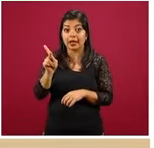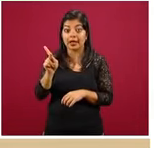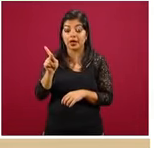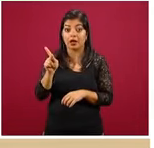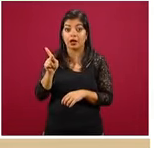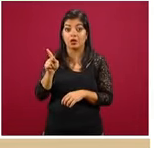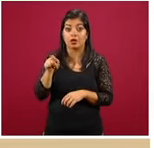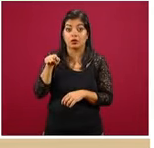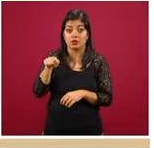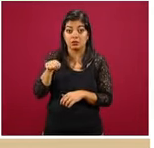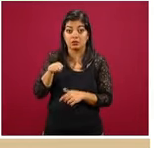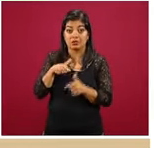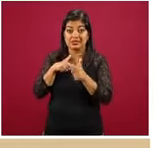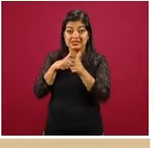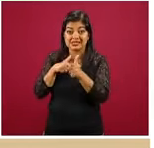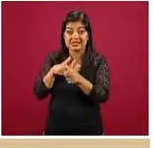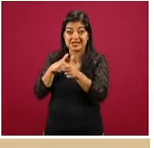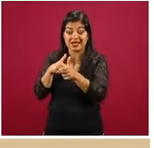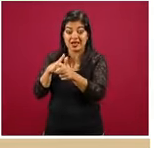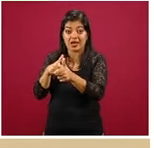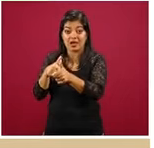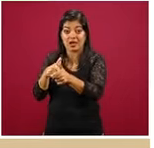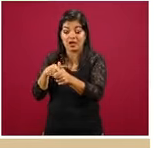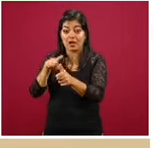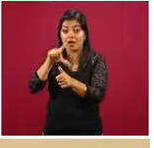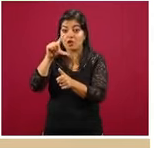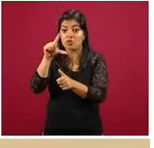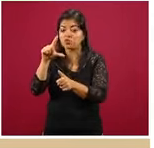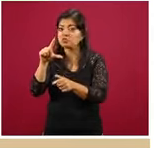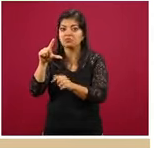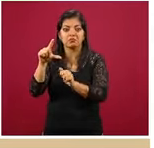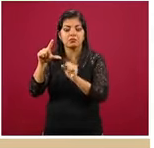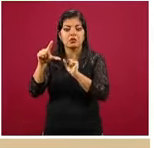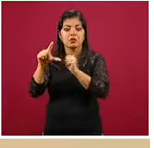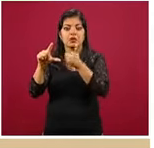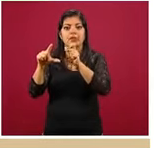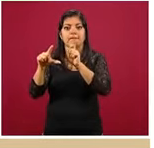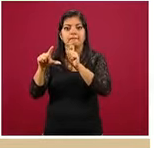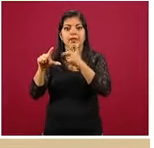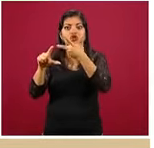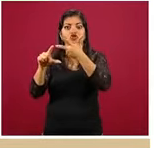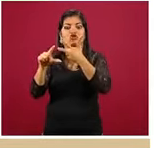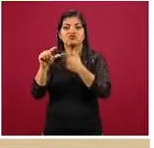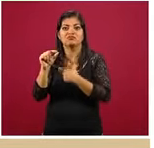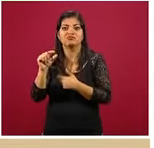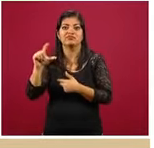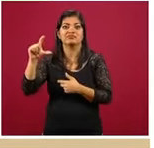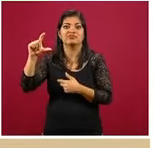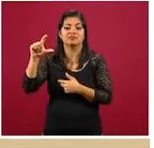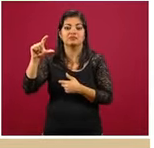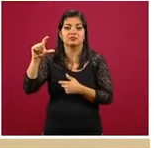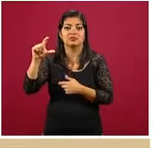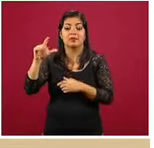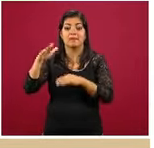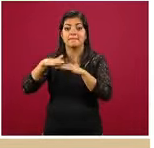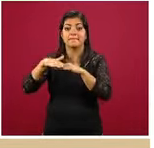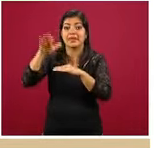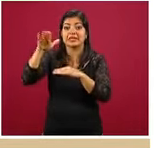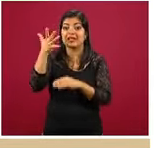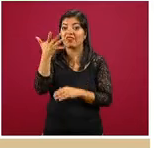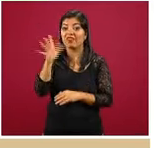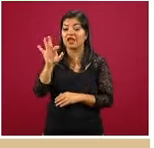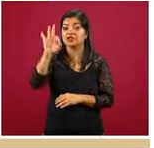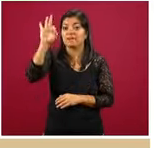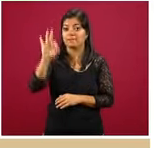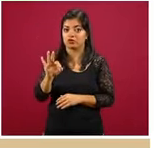o en su momento presentar en las últimas semanas un descenso, más bien en la semana 28 estamos viendo un incremento que es de más 10%.